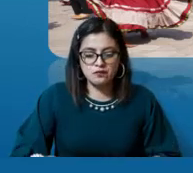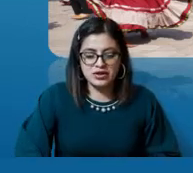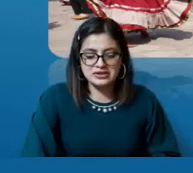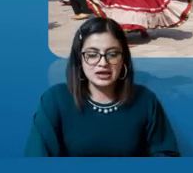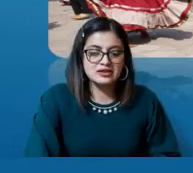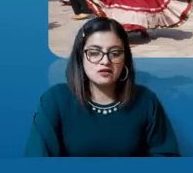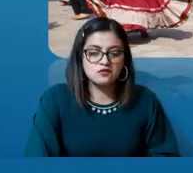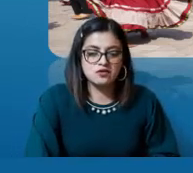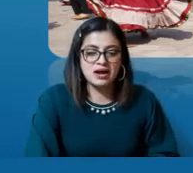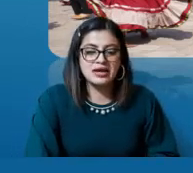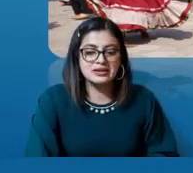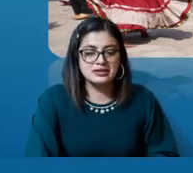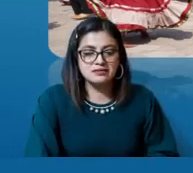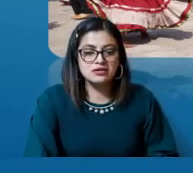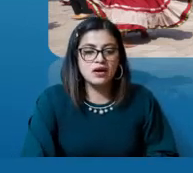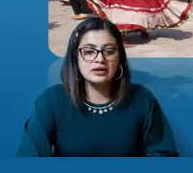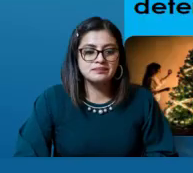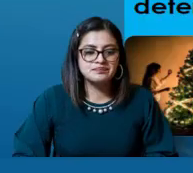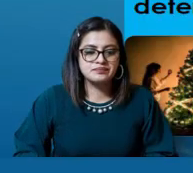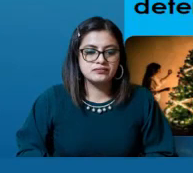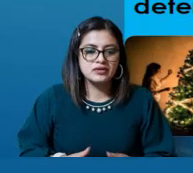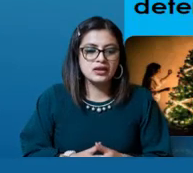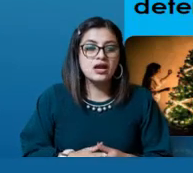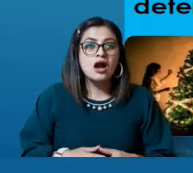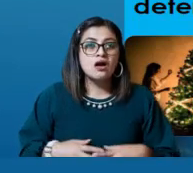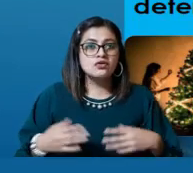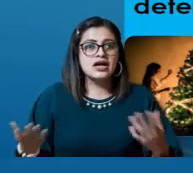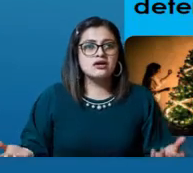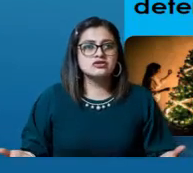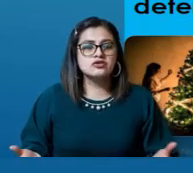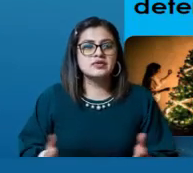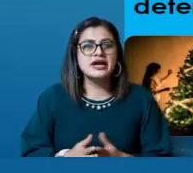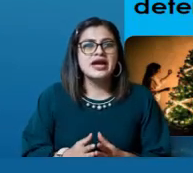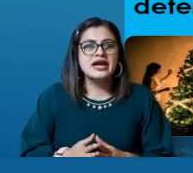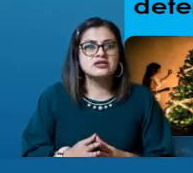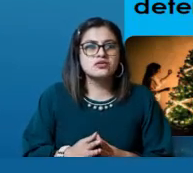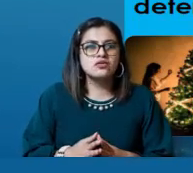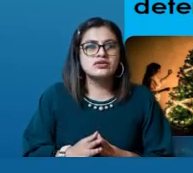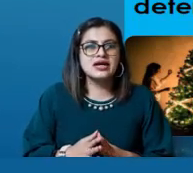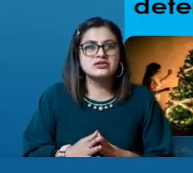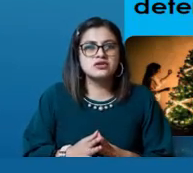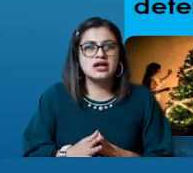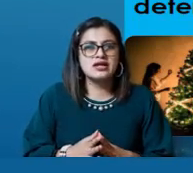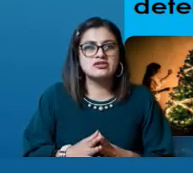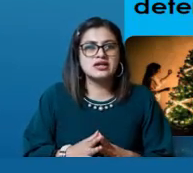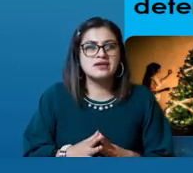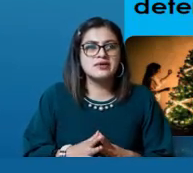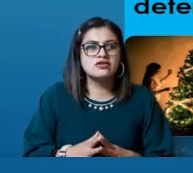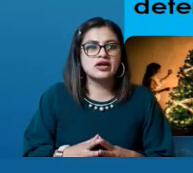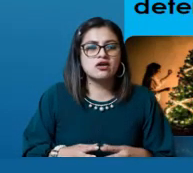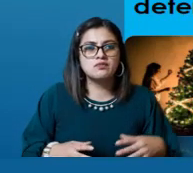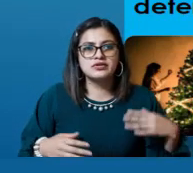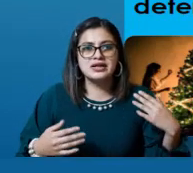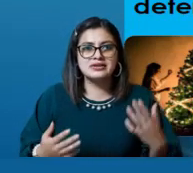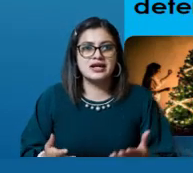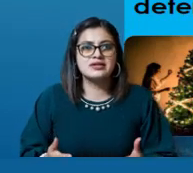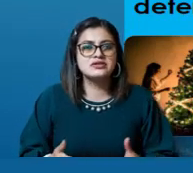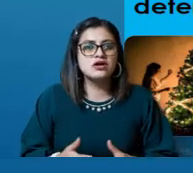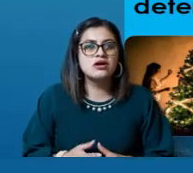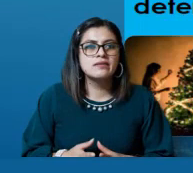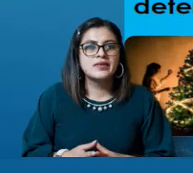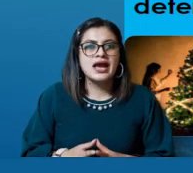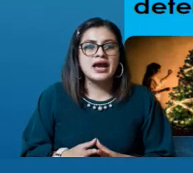y que puede ser de forma individual. Una costumbre es una sola de los elementos que compone